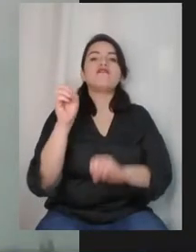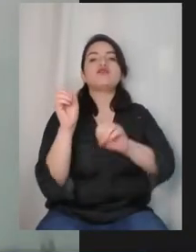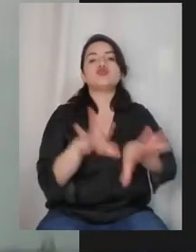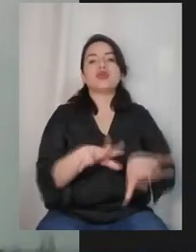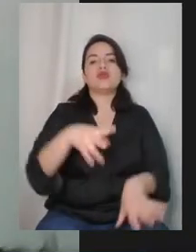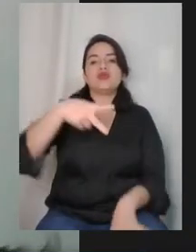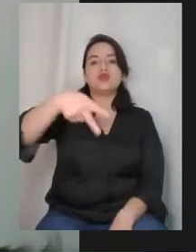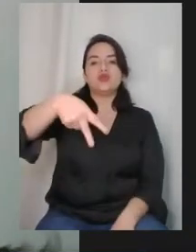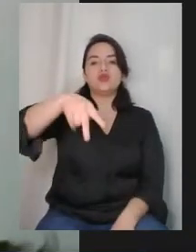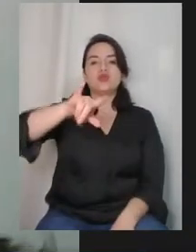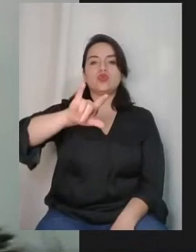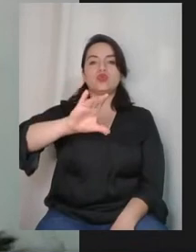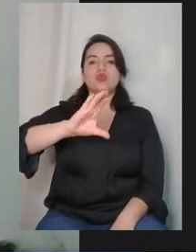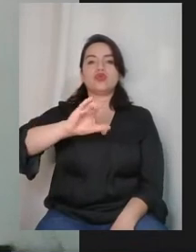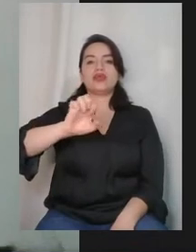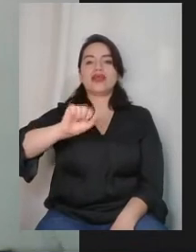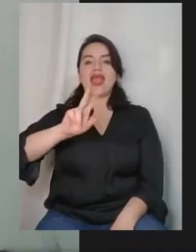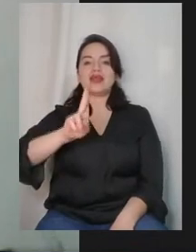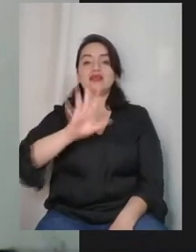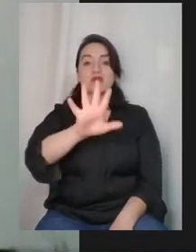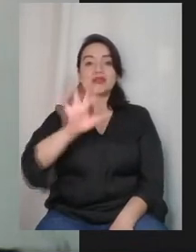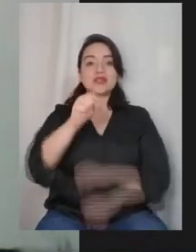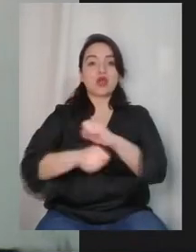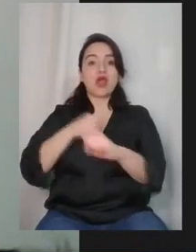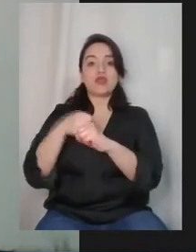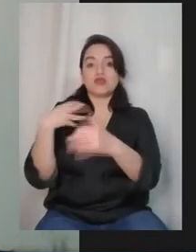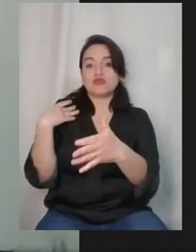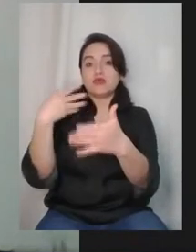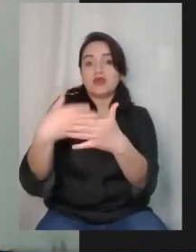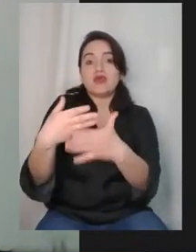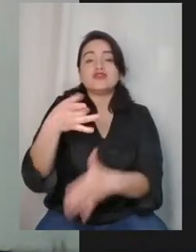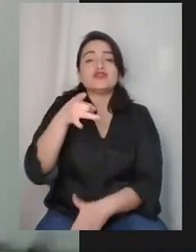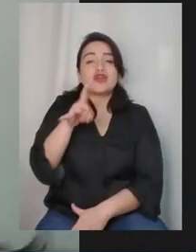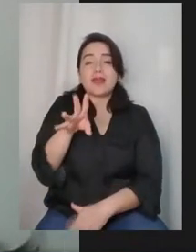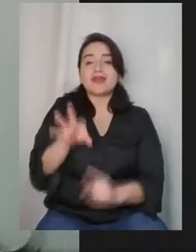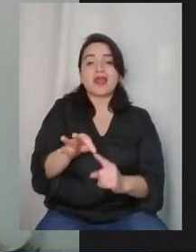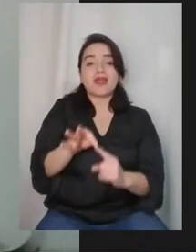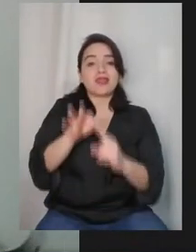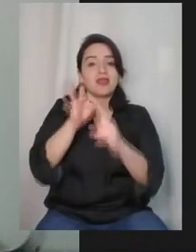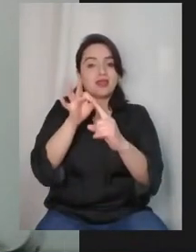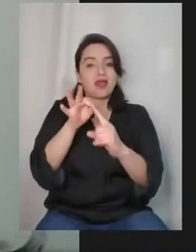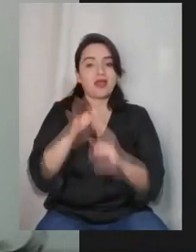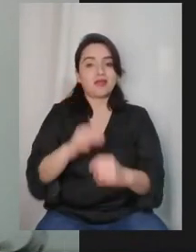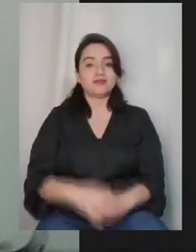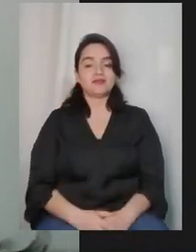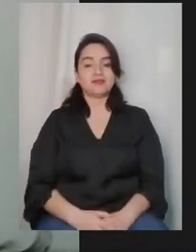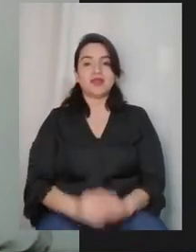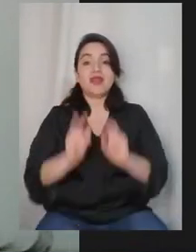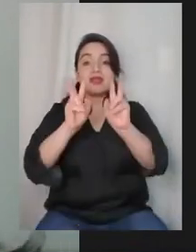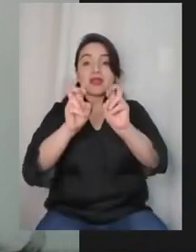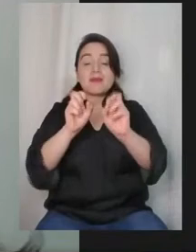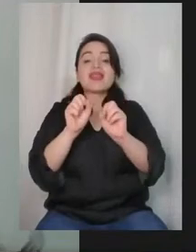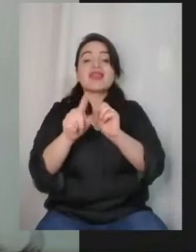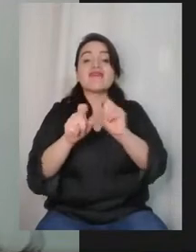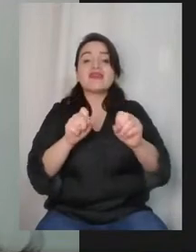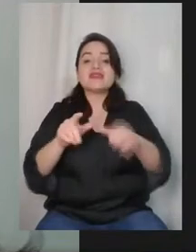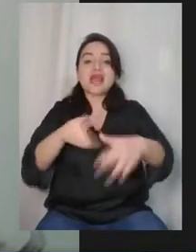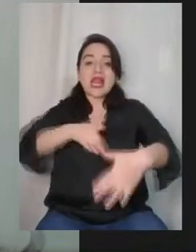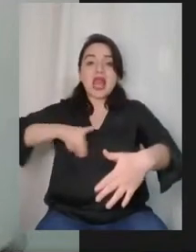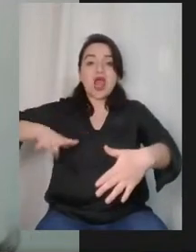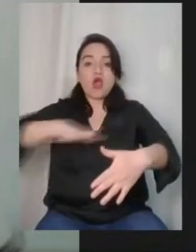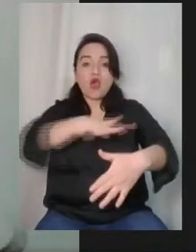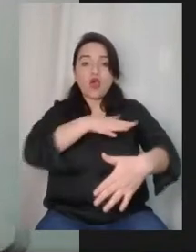de estos 55 años, solamente quiero destacar que el tema de la defensa del lago de Chungará fue un fallo